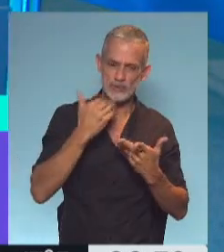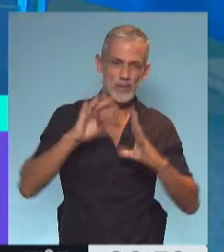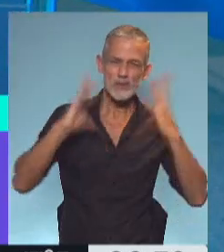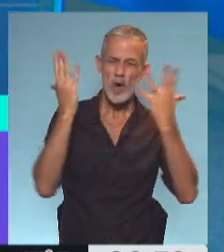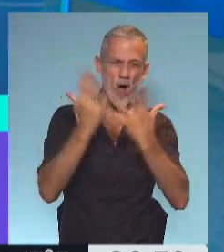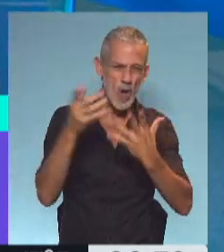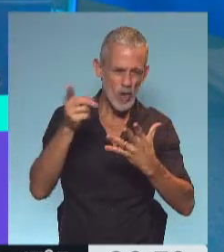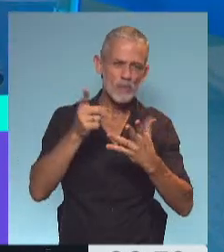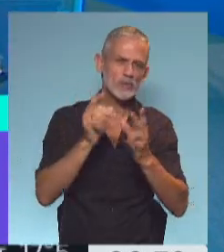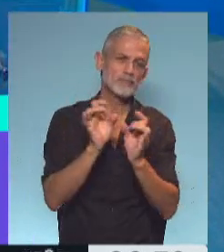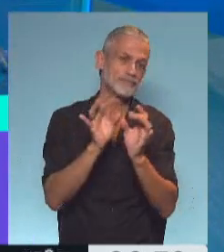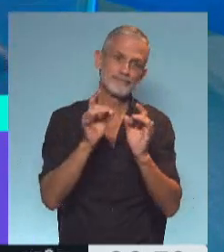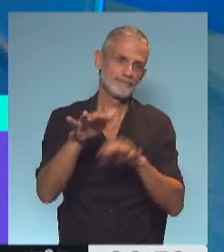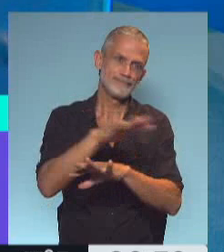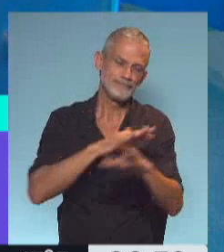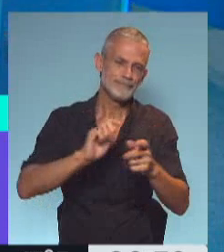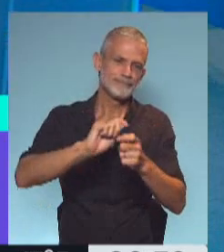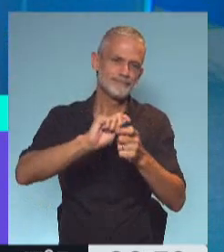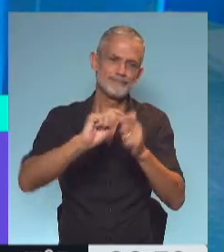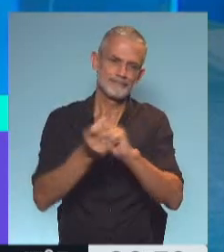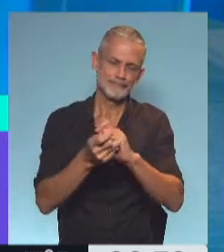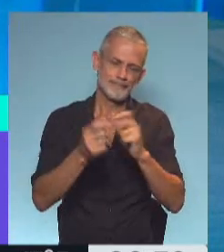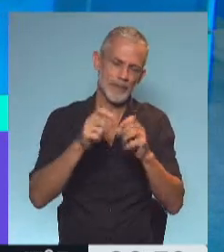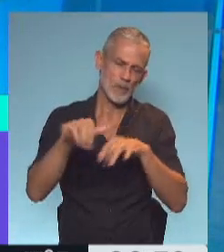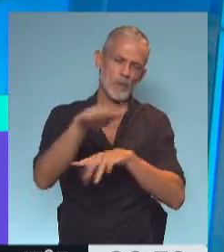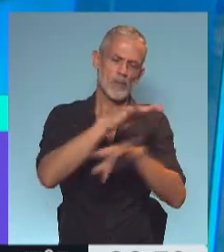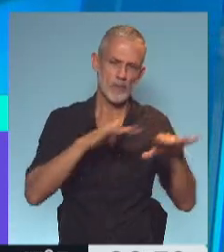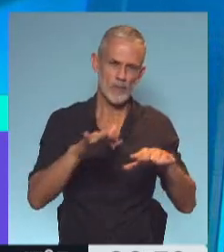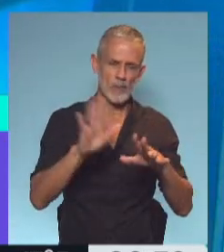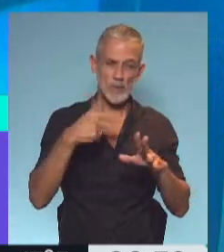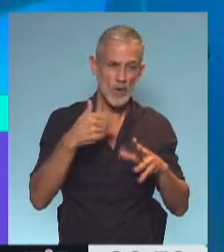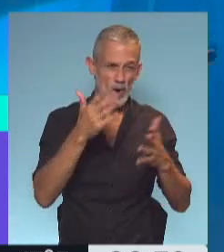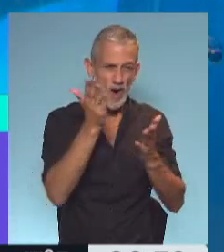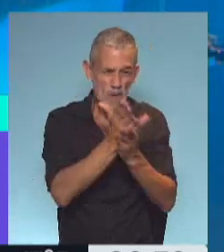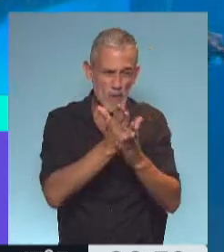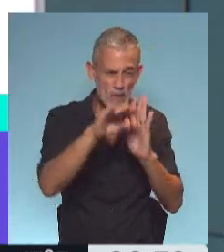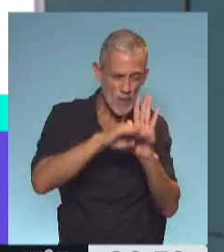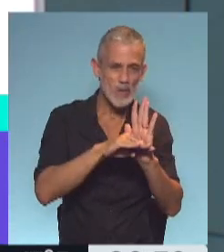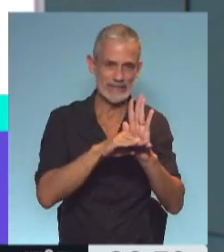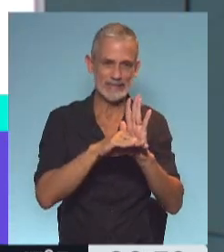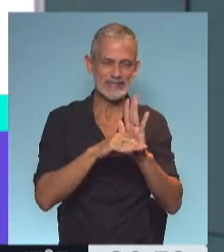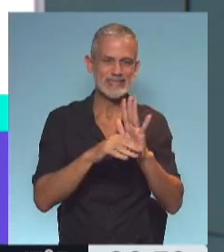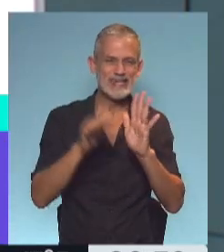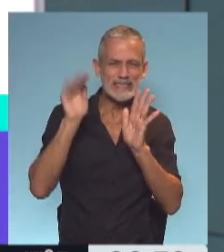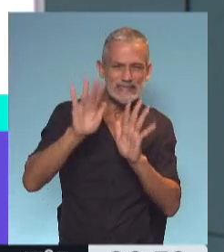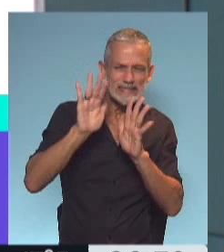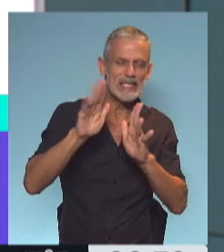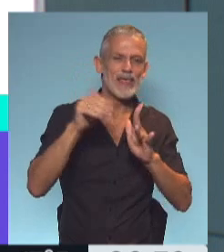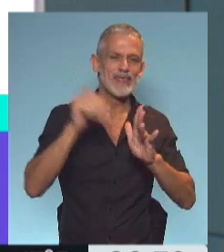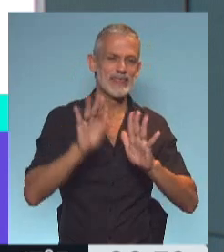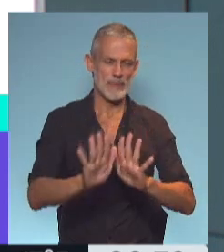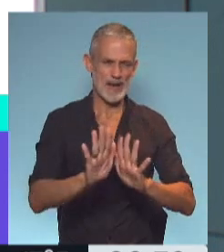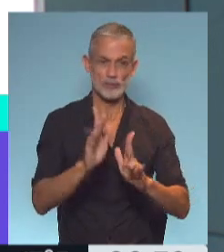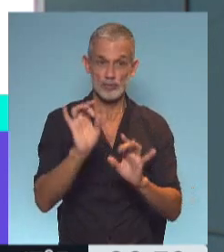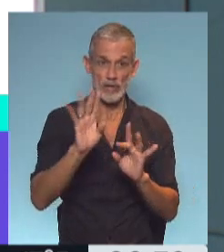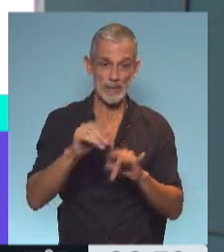se dispersan. Lo que hacemos con todas las medidas tomadas es enlentecer la llegada y la circulación de esas variantes, pero lo